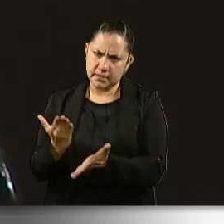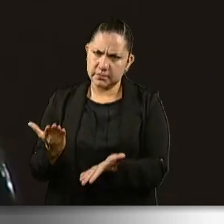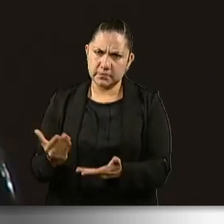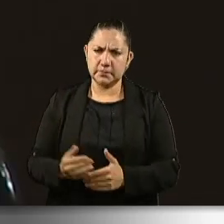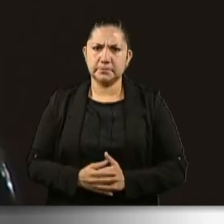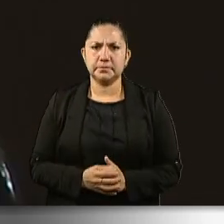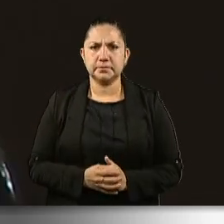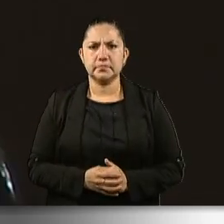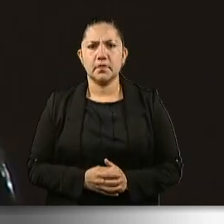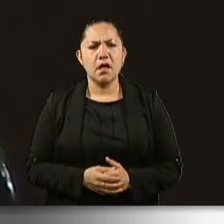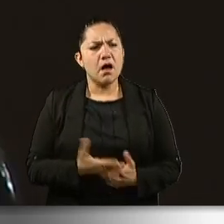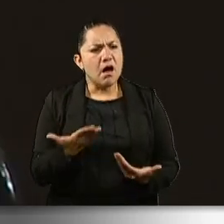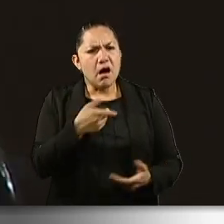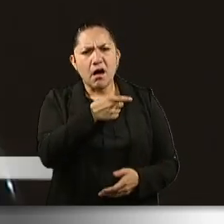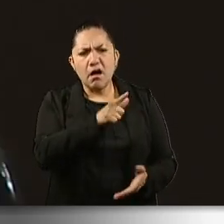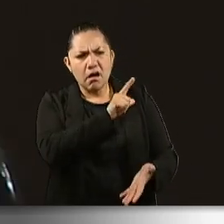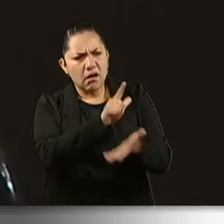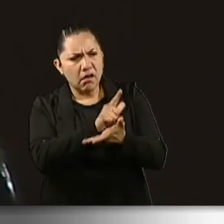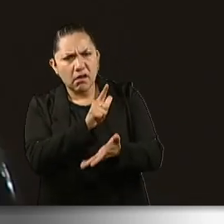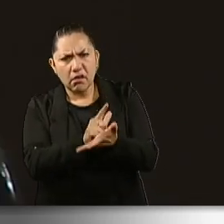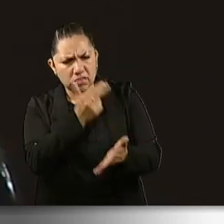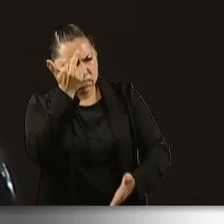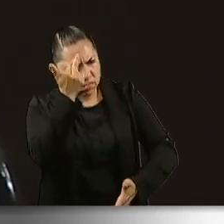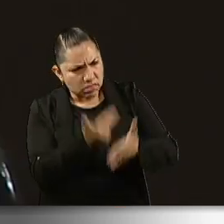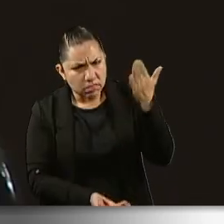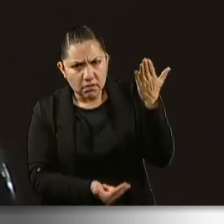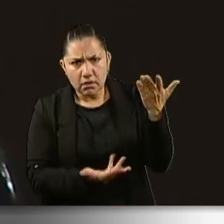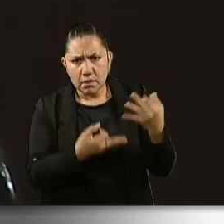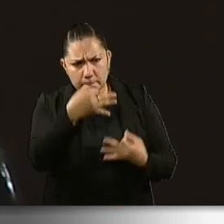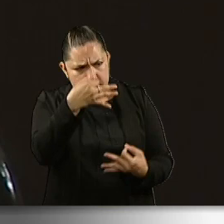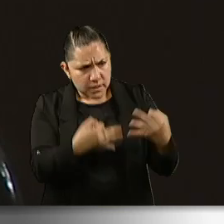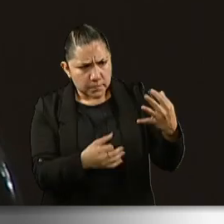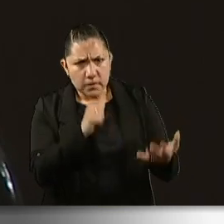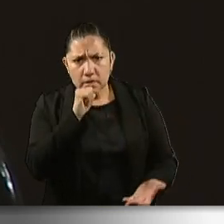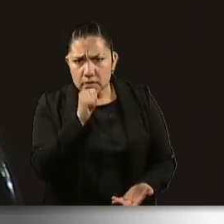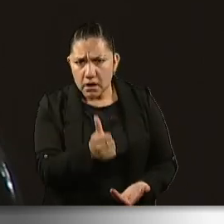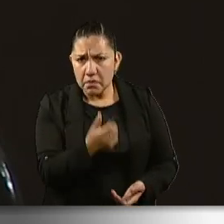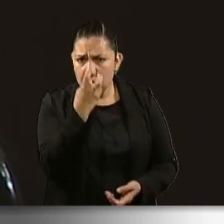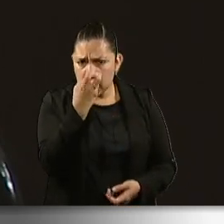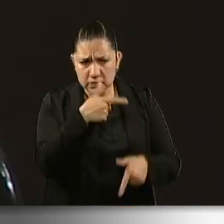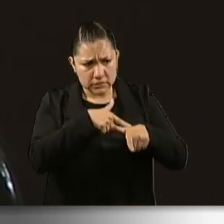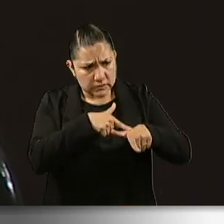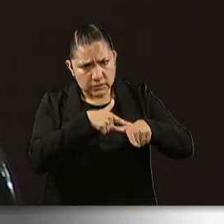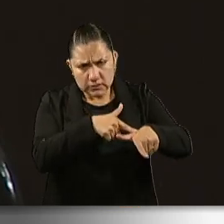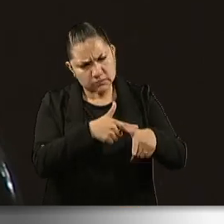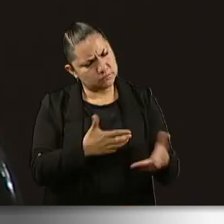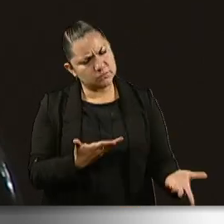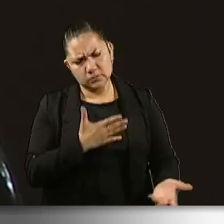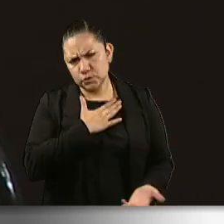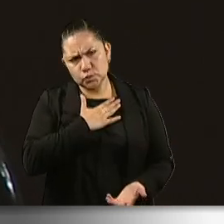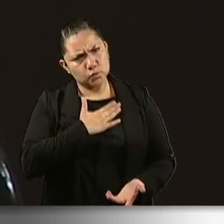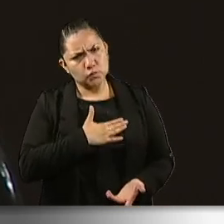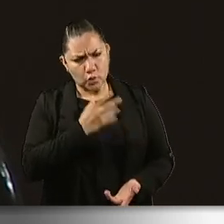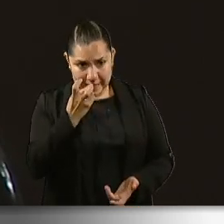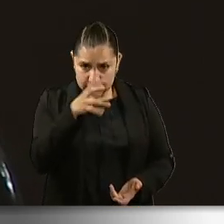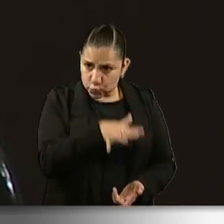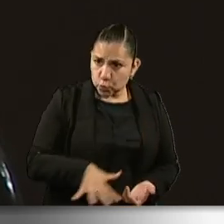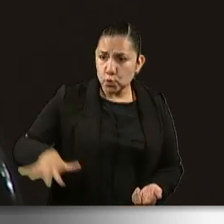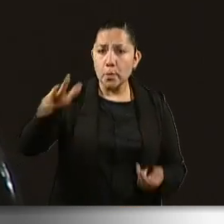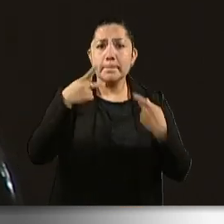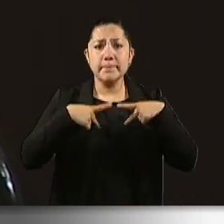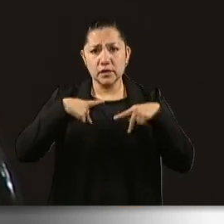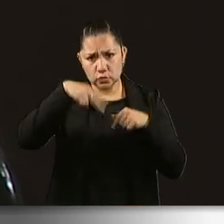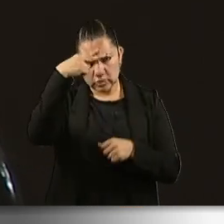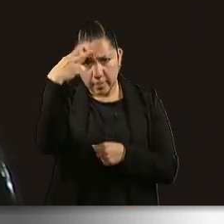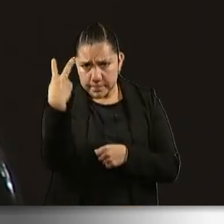No más impunidad. Eso es lo que hoy reclama el pueblo de México. Hoy queremos que se lleve a cuentas a todo aquel,